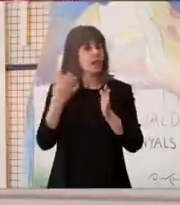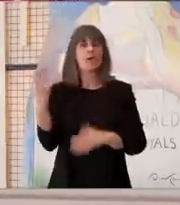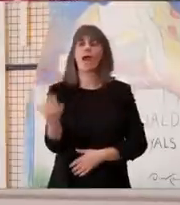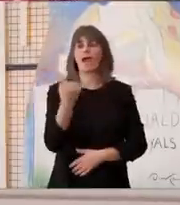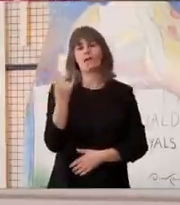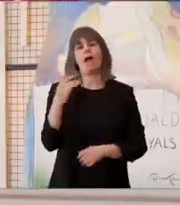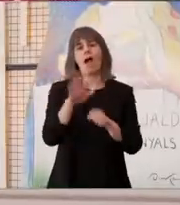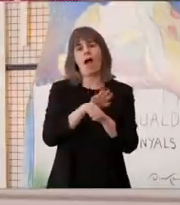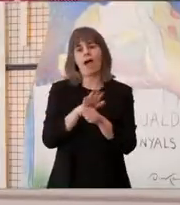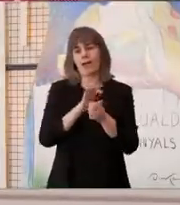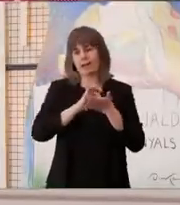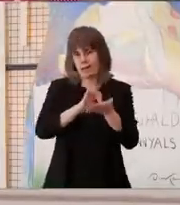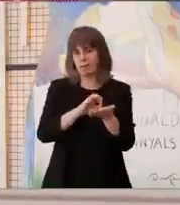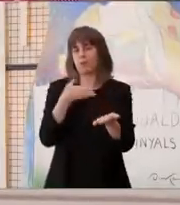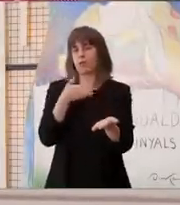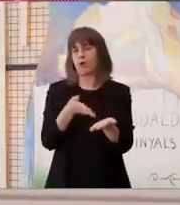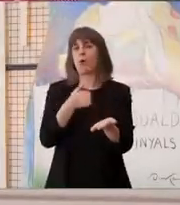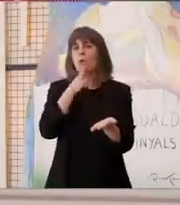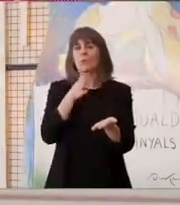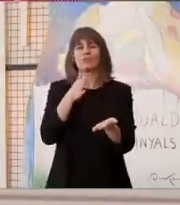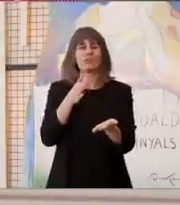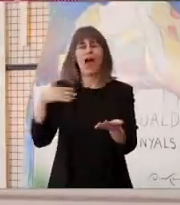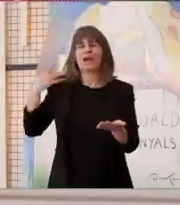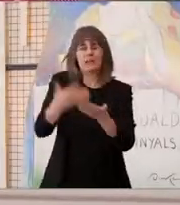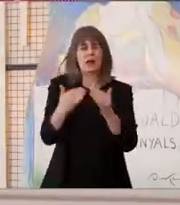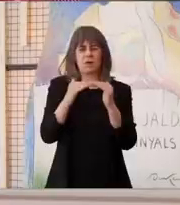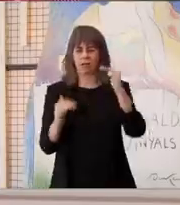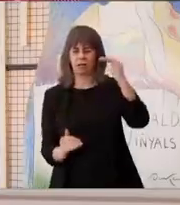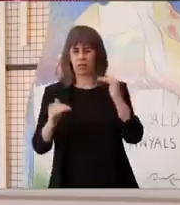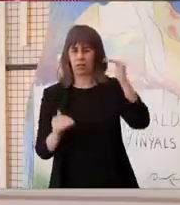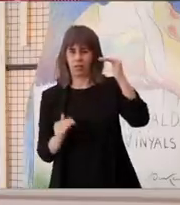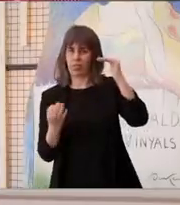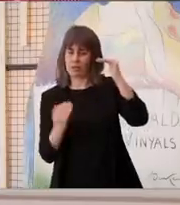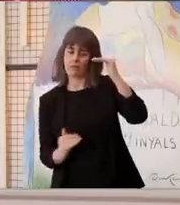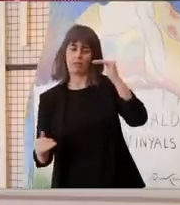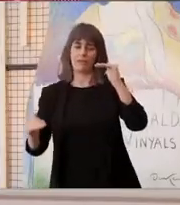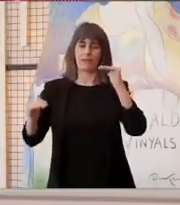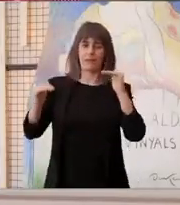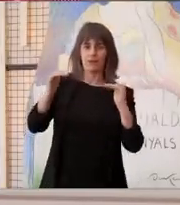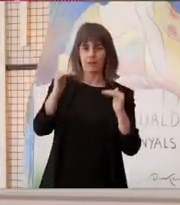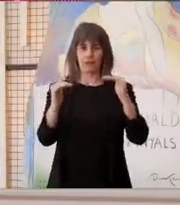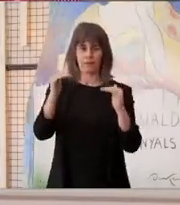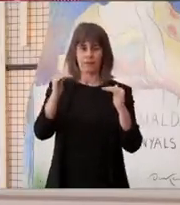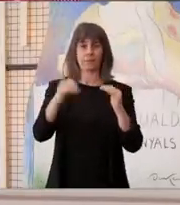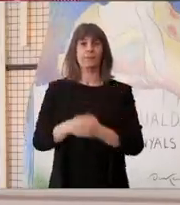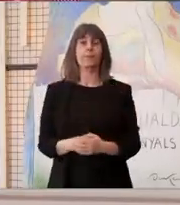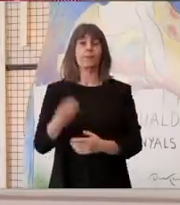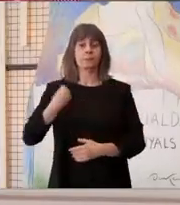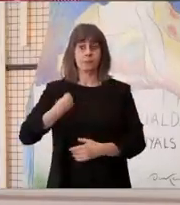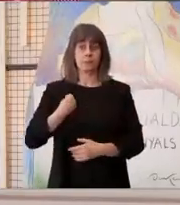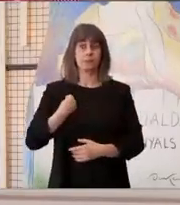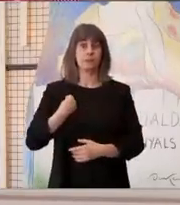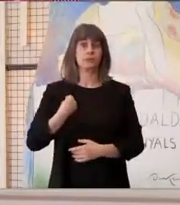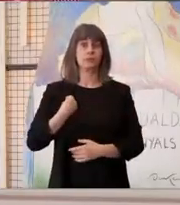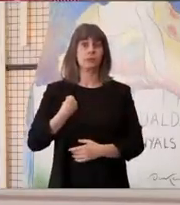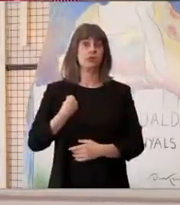porque estaba absolutamente desequilibrado hay que equilibrarlo por otra parte también que tanto en todo lo que